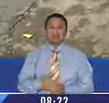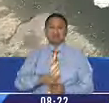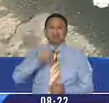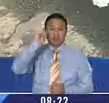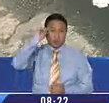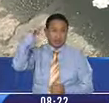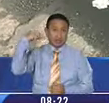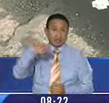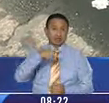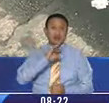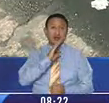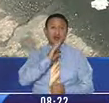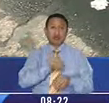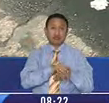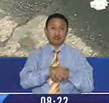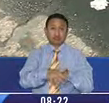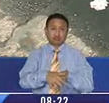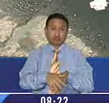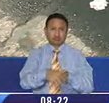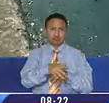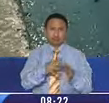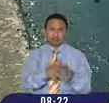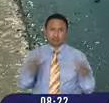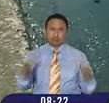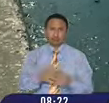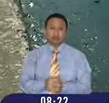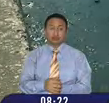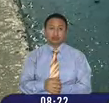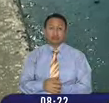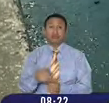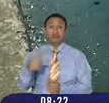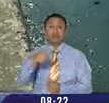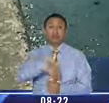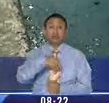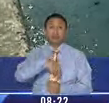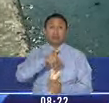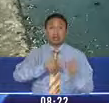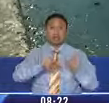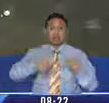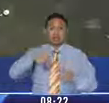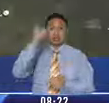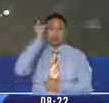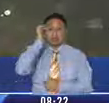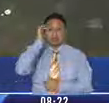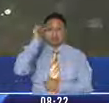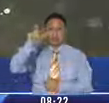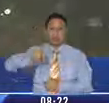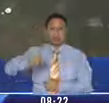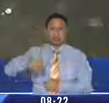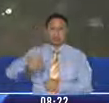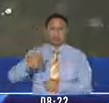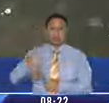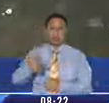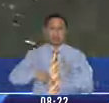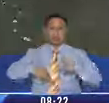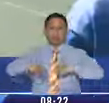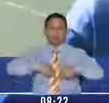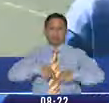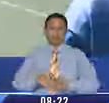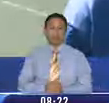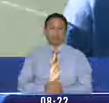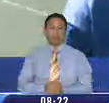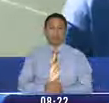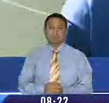que el desperdicio de líquido vital era abundante, lo que generaba preocupación y malestar a los moradores y transeúntes.